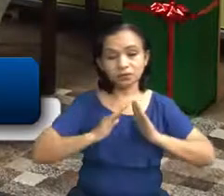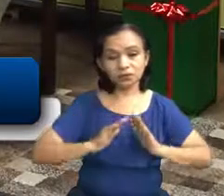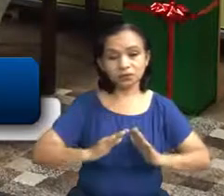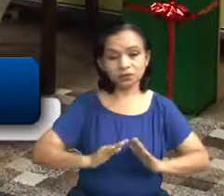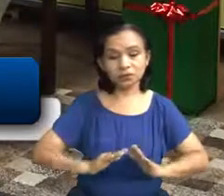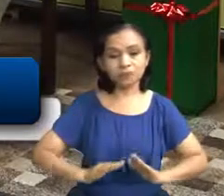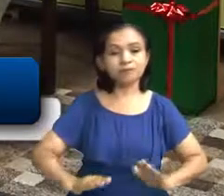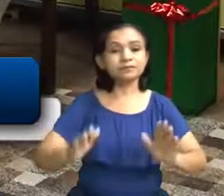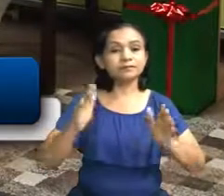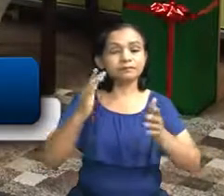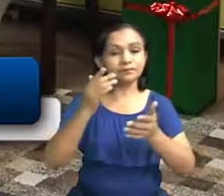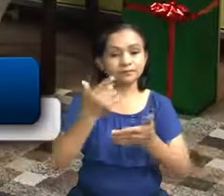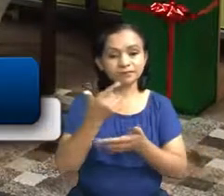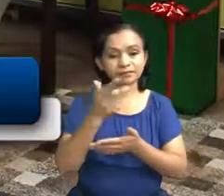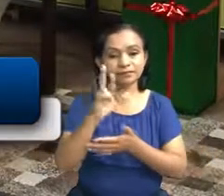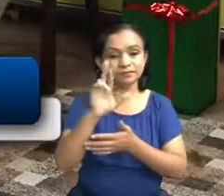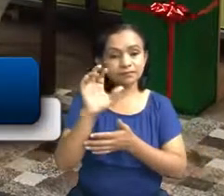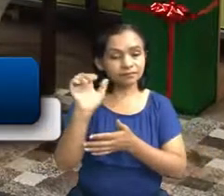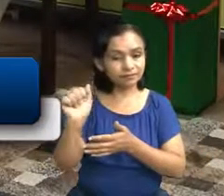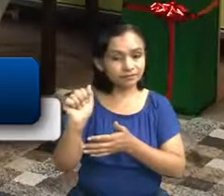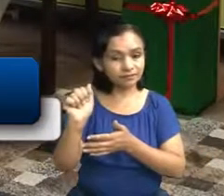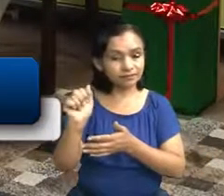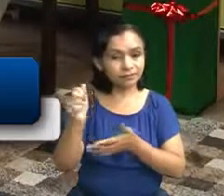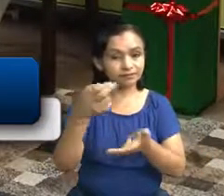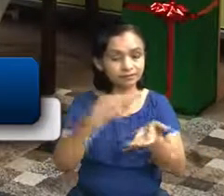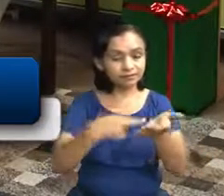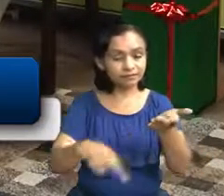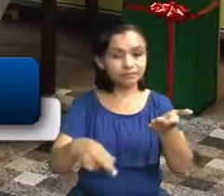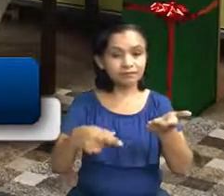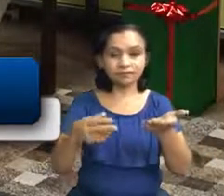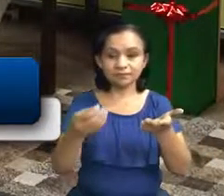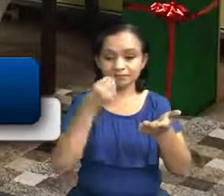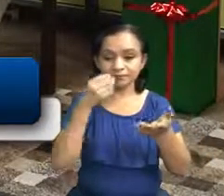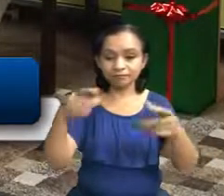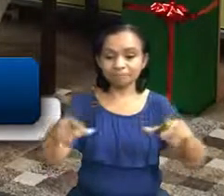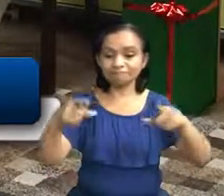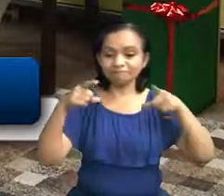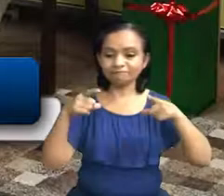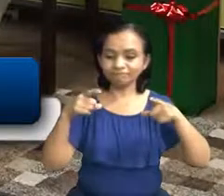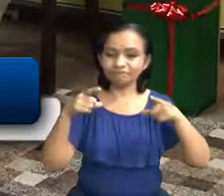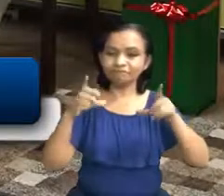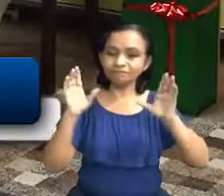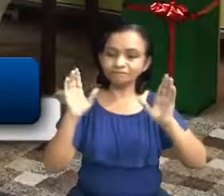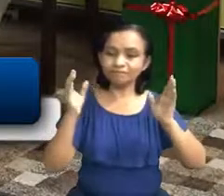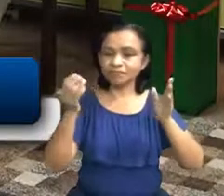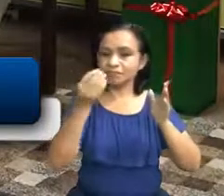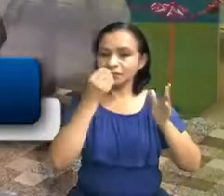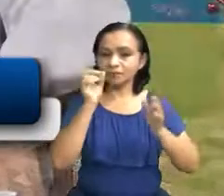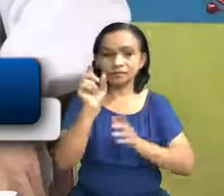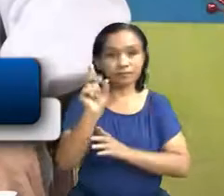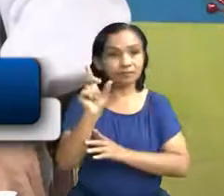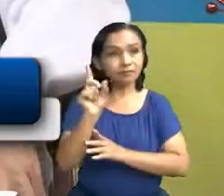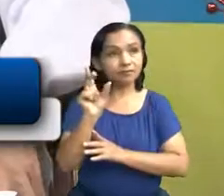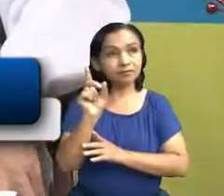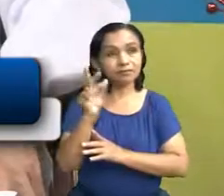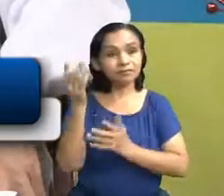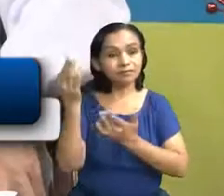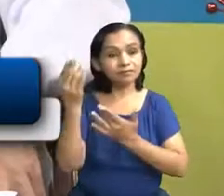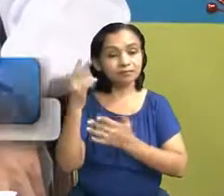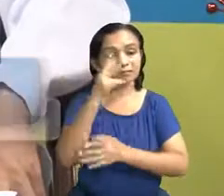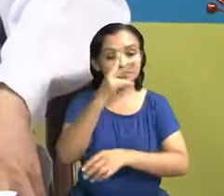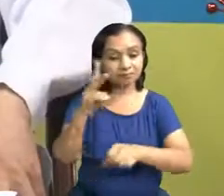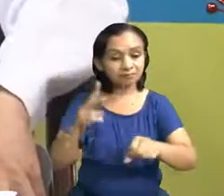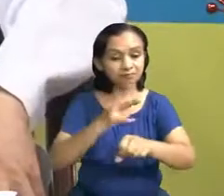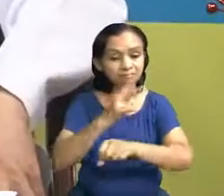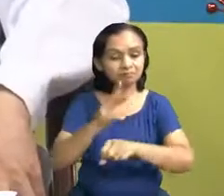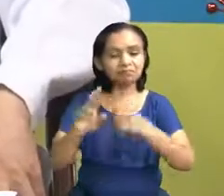la cantidad de grasa en la circulación. ¿Ya? O sea, si hay una comida copiosa por alguna razón, pues eso era el almuerzo, como dije. O sea, hay que esperar, se esperan un